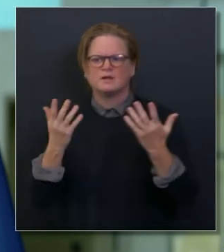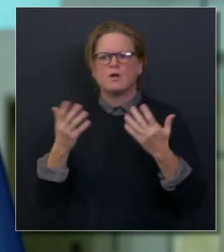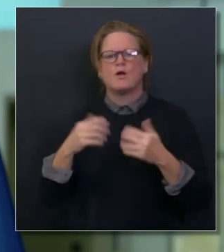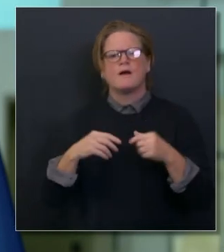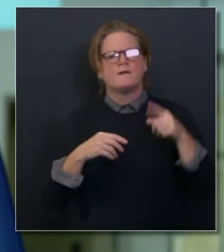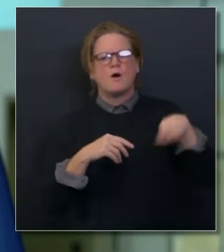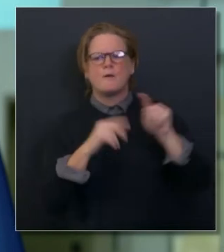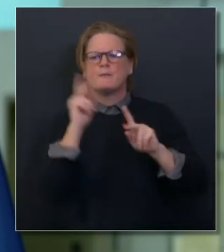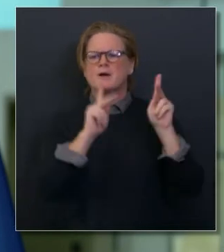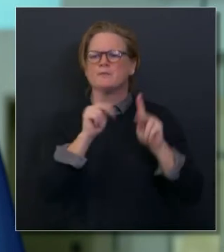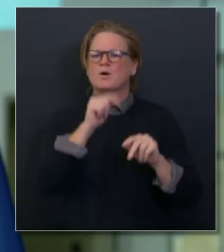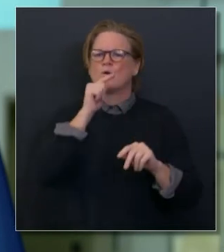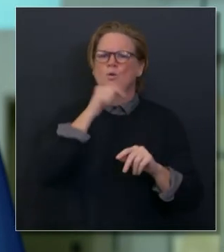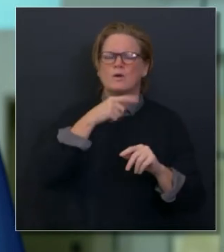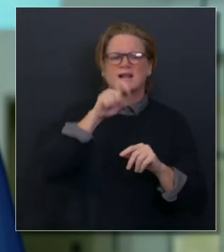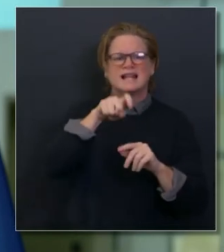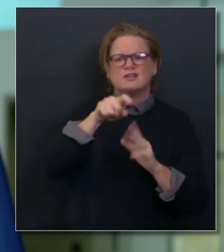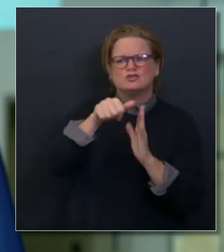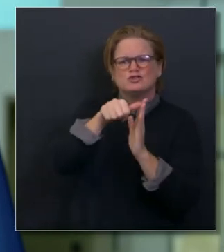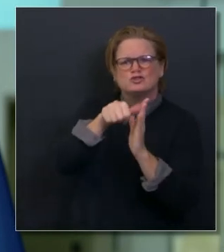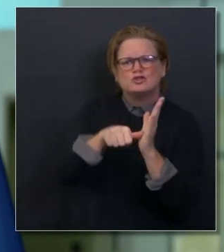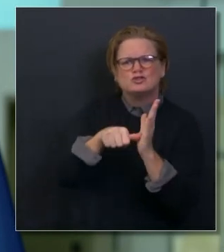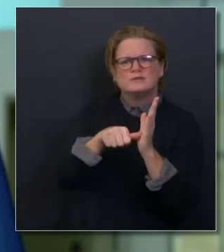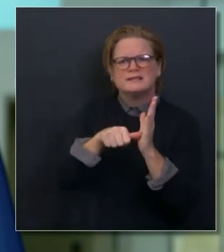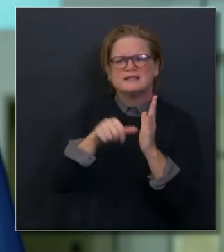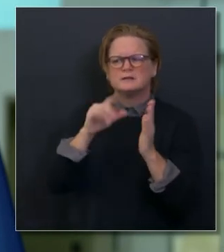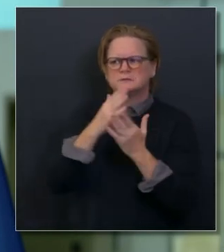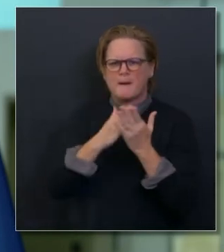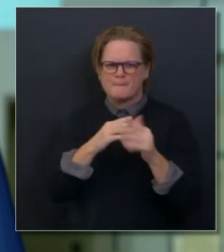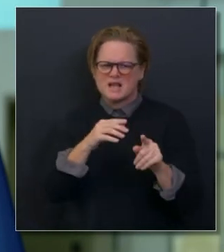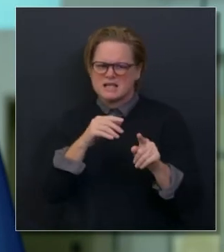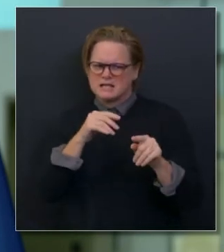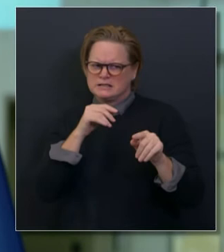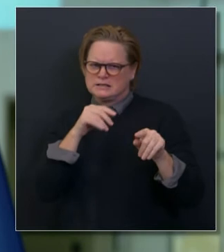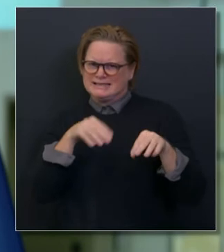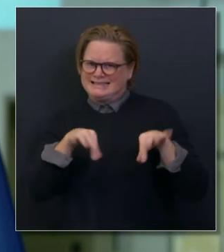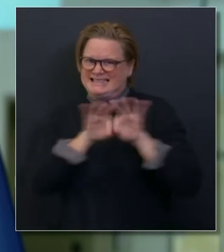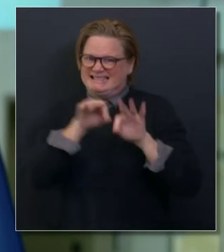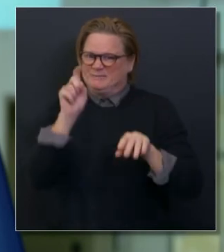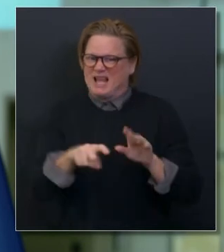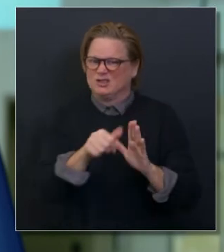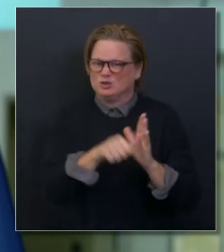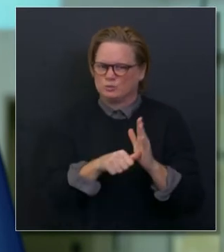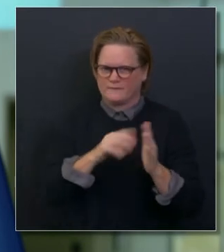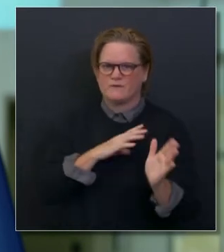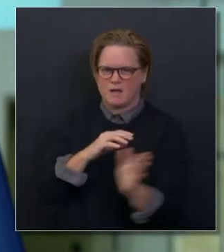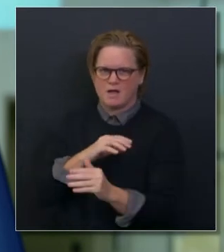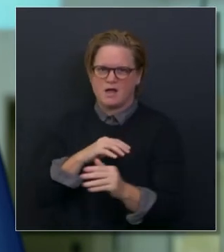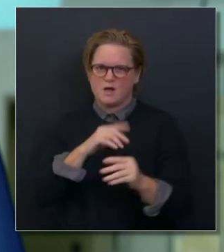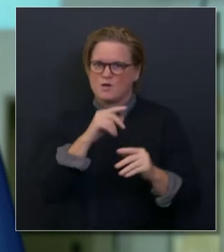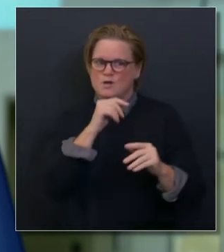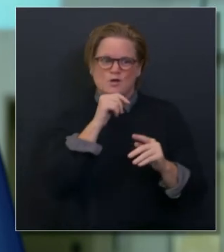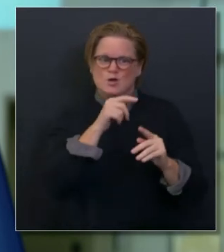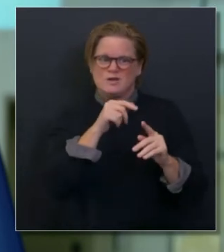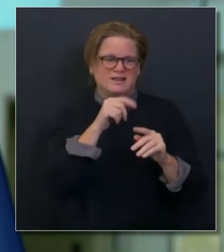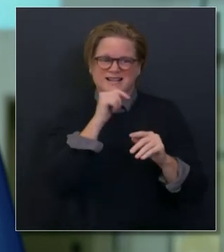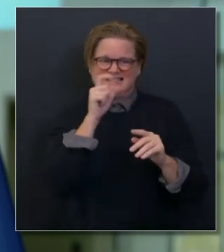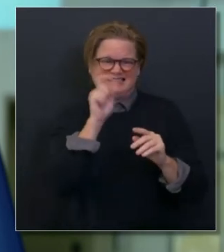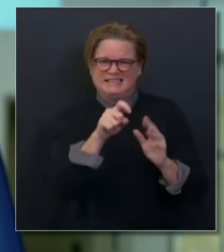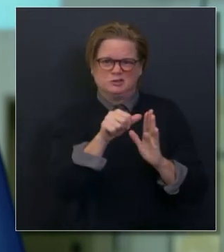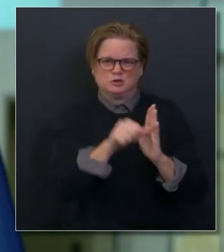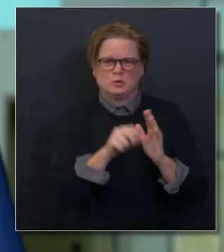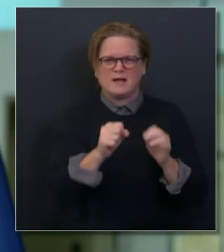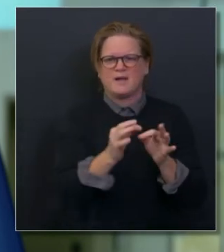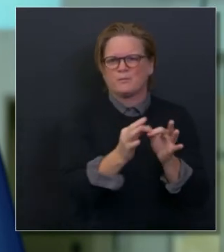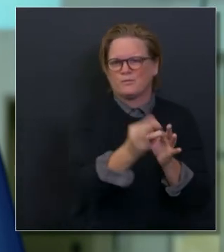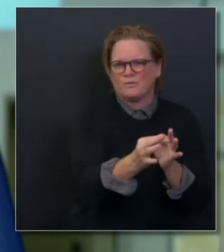previstas, no solo cirugías necesarias de último momento, maneras tradicionales de proporcionar